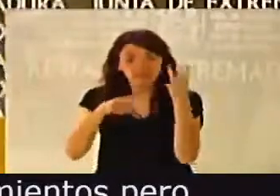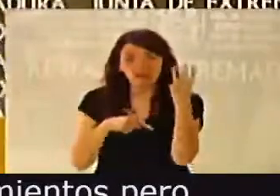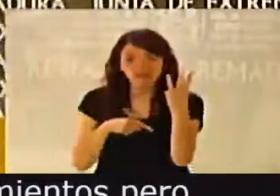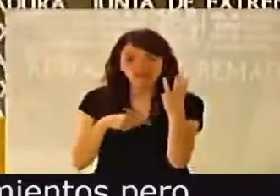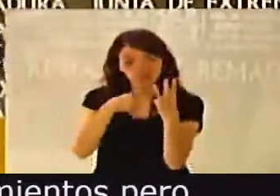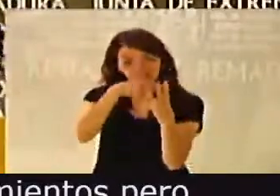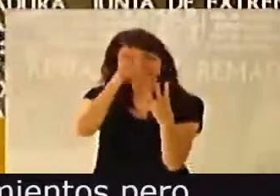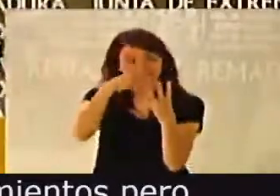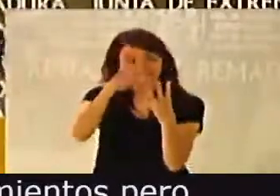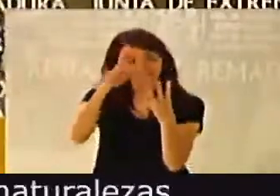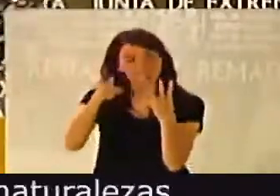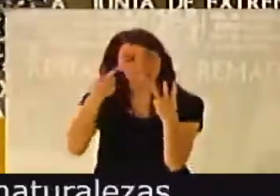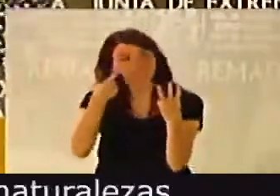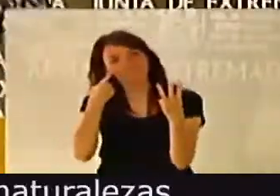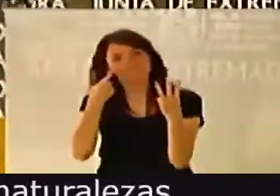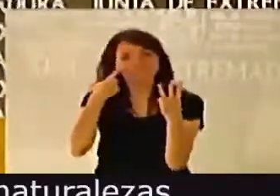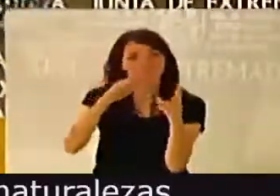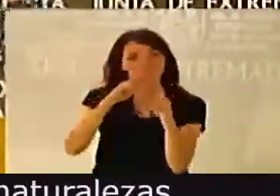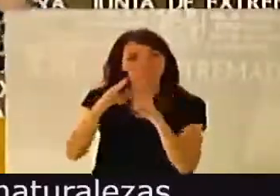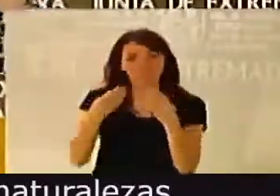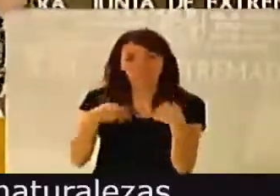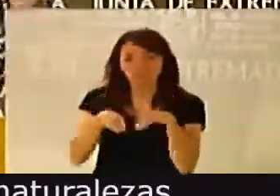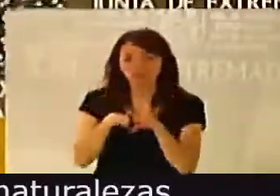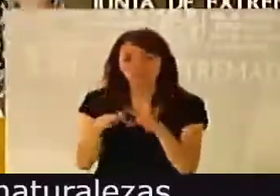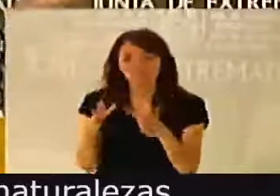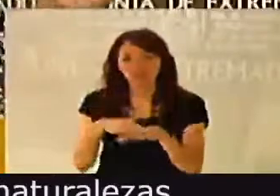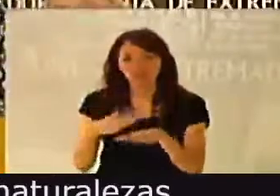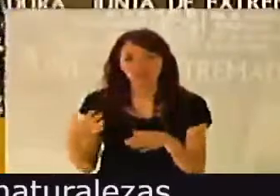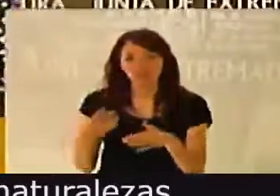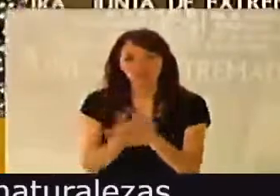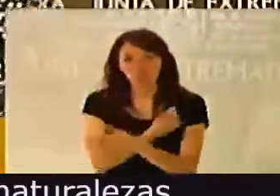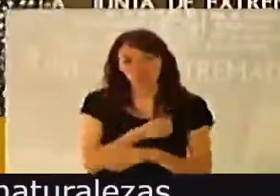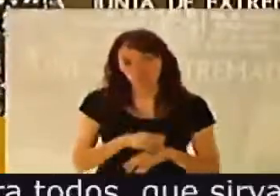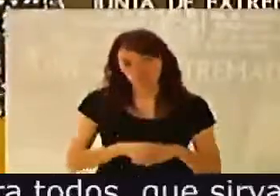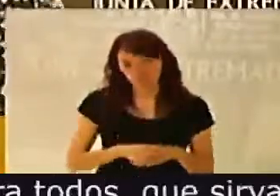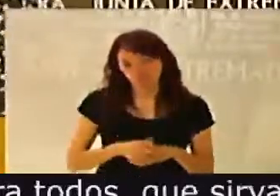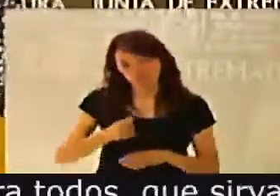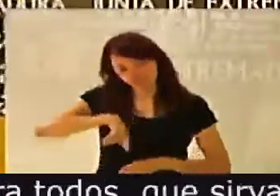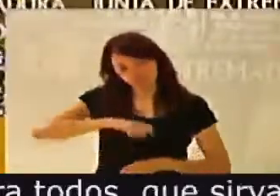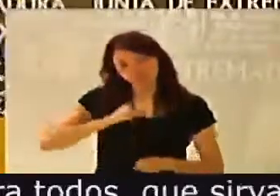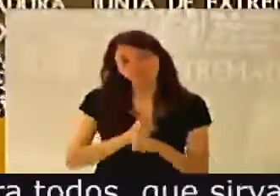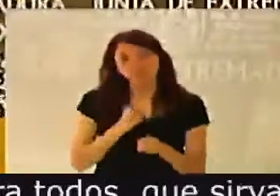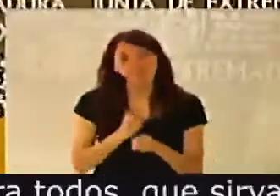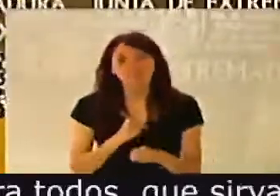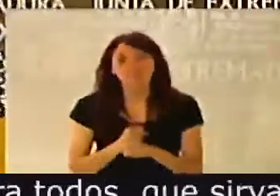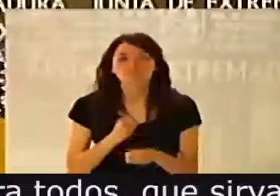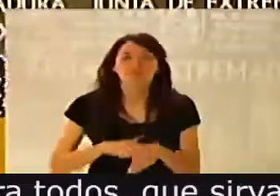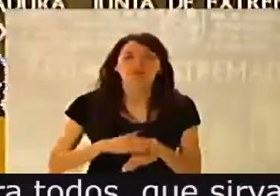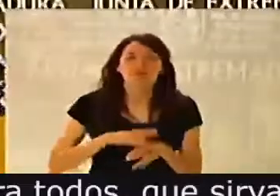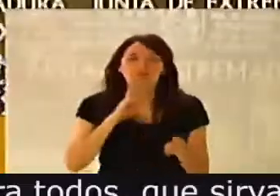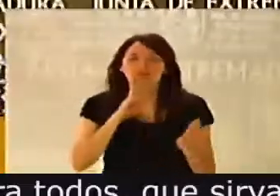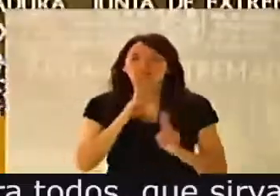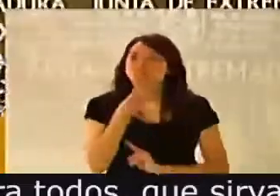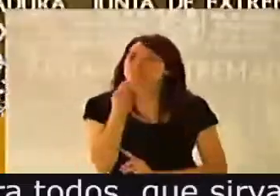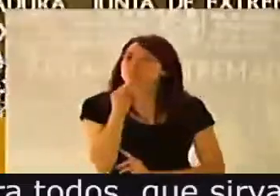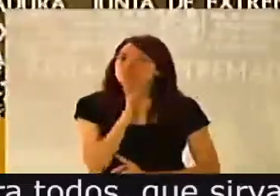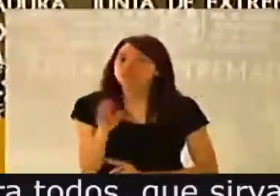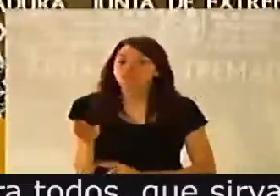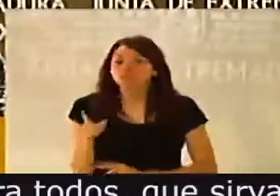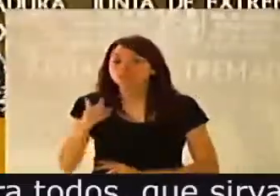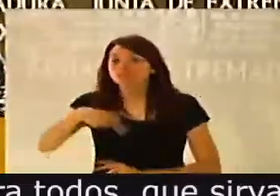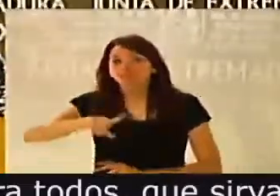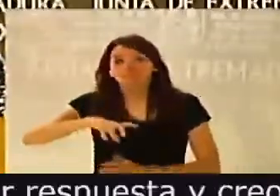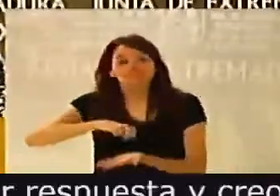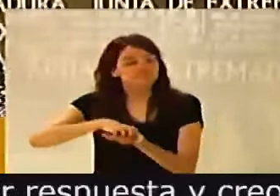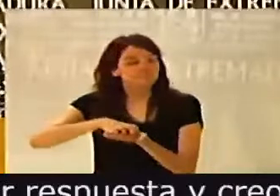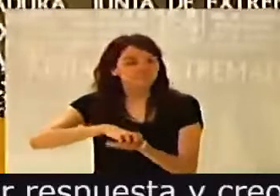ahora busquemos una respuesta para todos, que sirva para todos. Estamos trabajando por dar las mejores respuestas y creo que nadie puede dudar